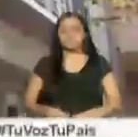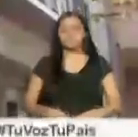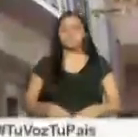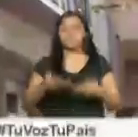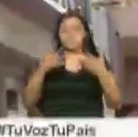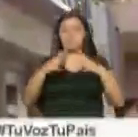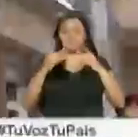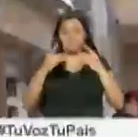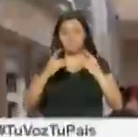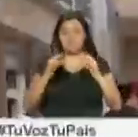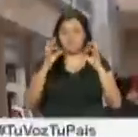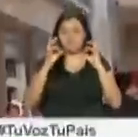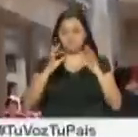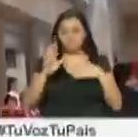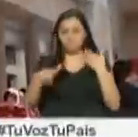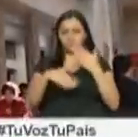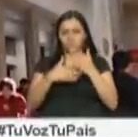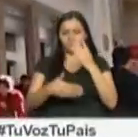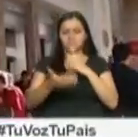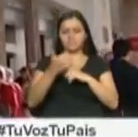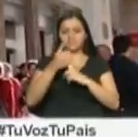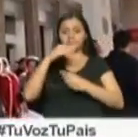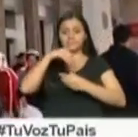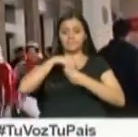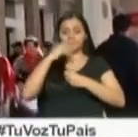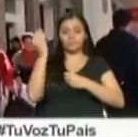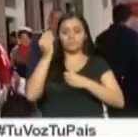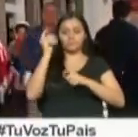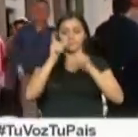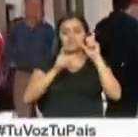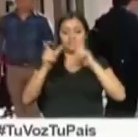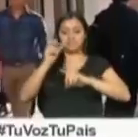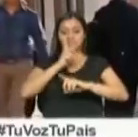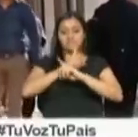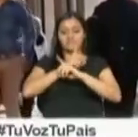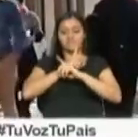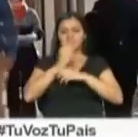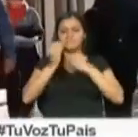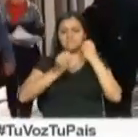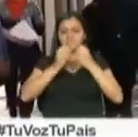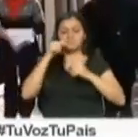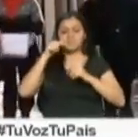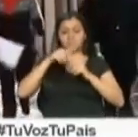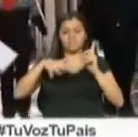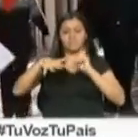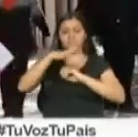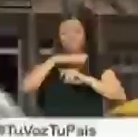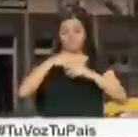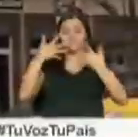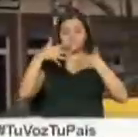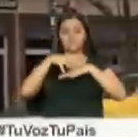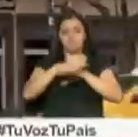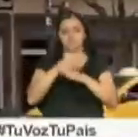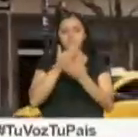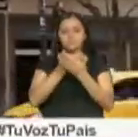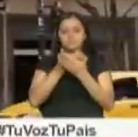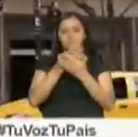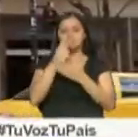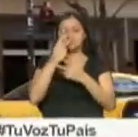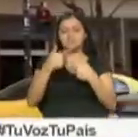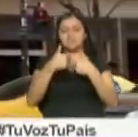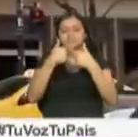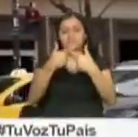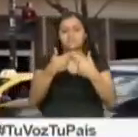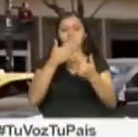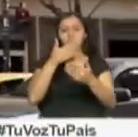manera eficiente y eficaz de lograr insertar a los jóvenes y a las personas con discapacidad en el aparato productivo es a través de créditos